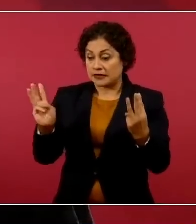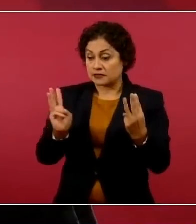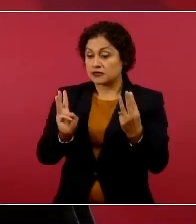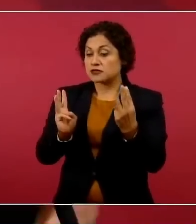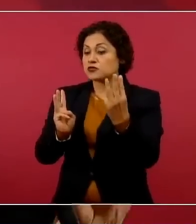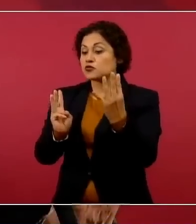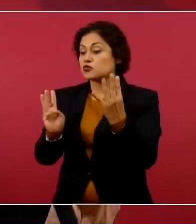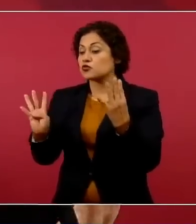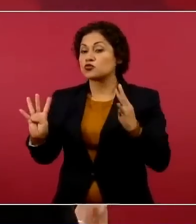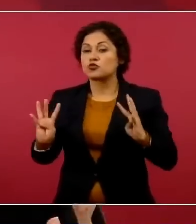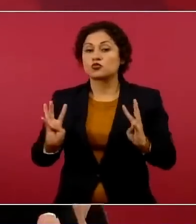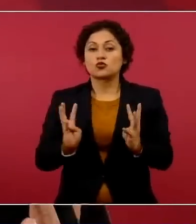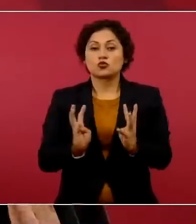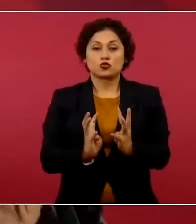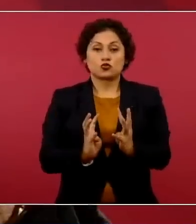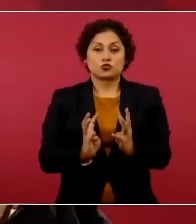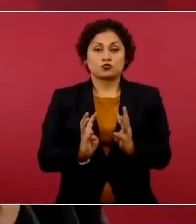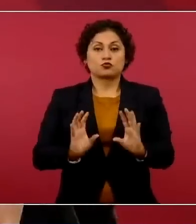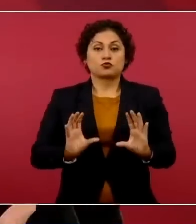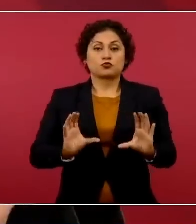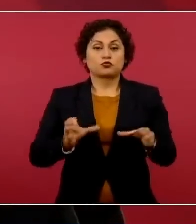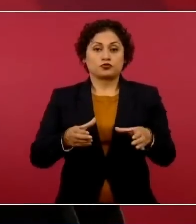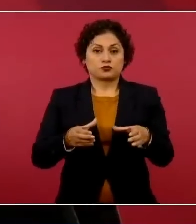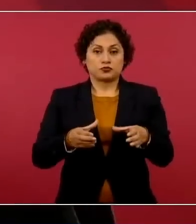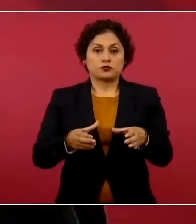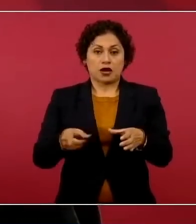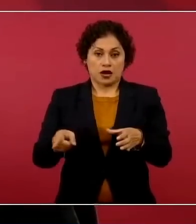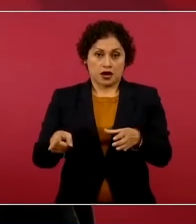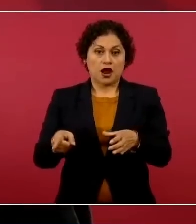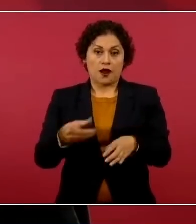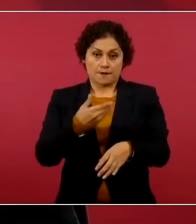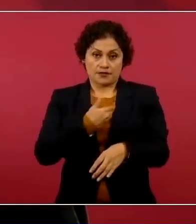Así entró el actual presidente,